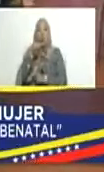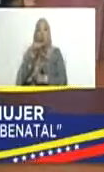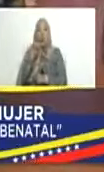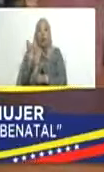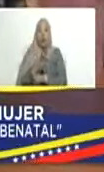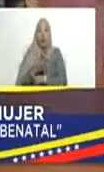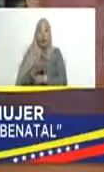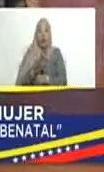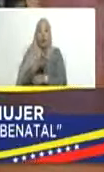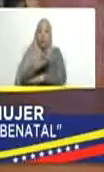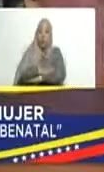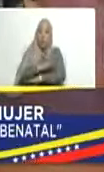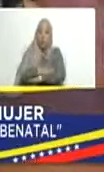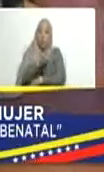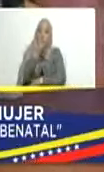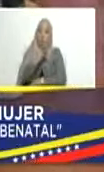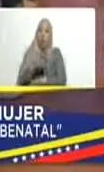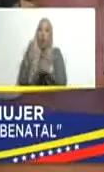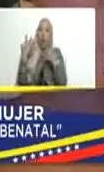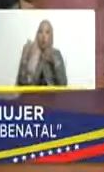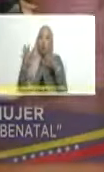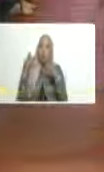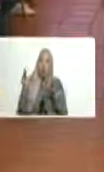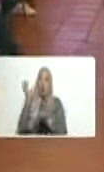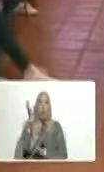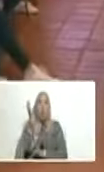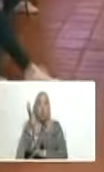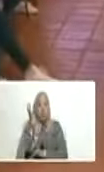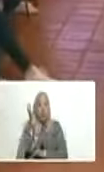manera digna. Vamos a darle un aplauso a ese mujerero.